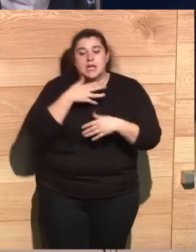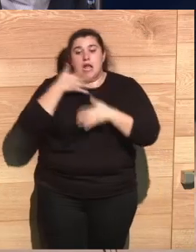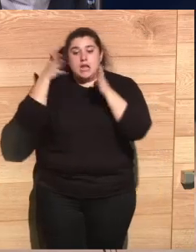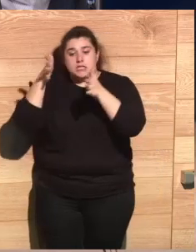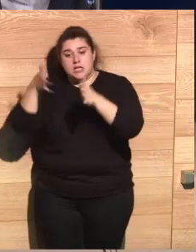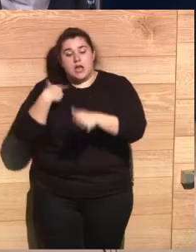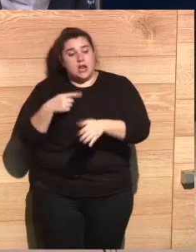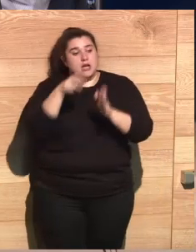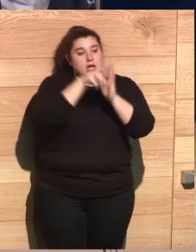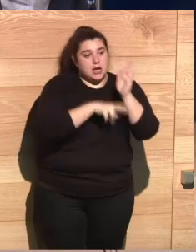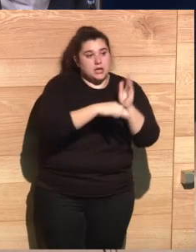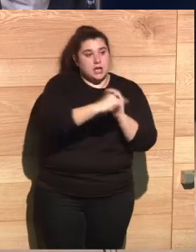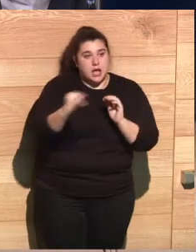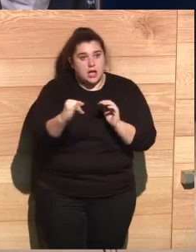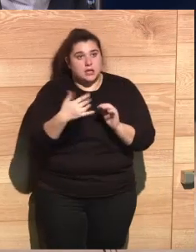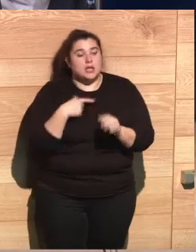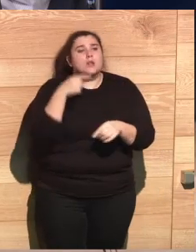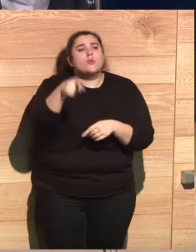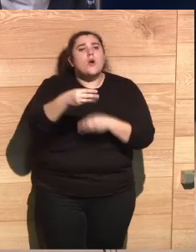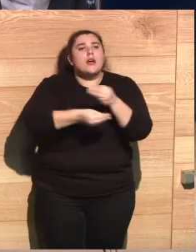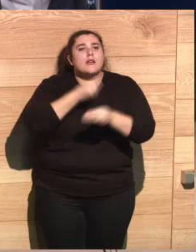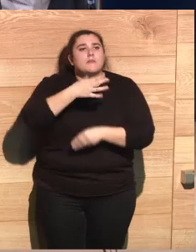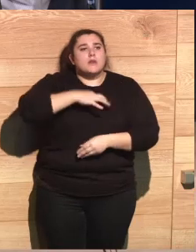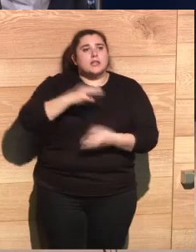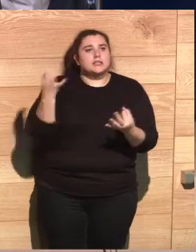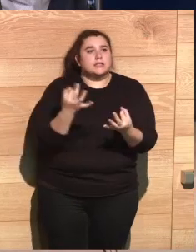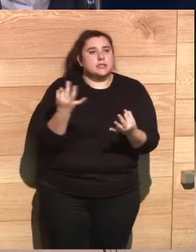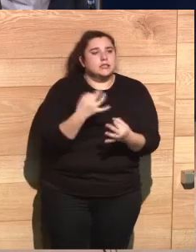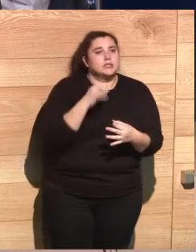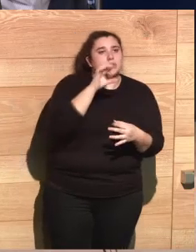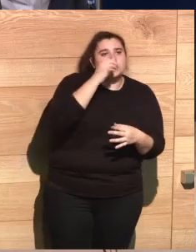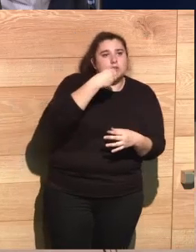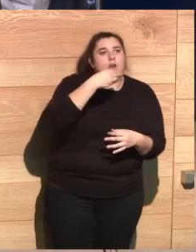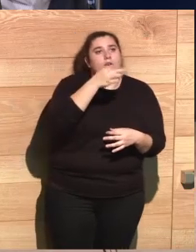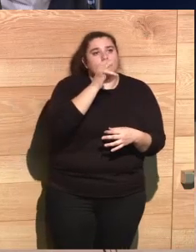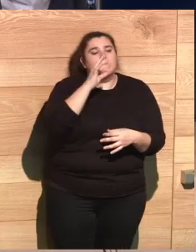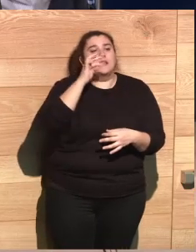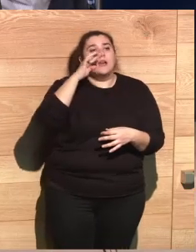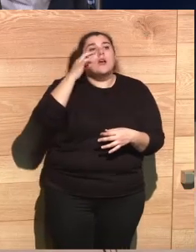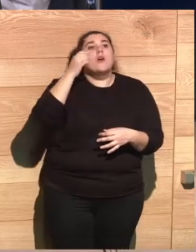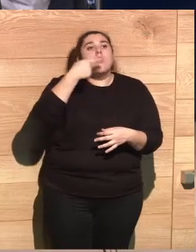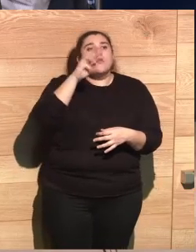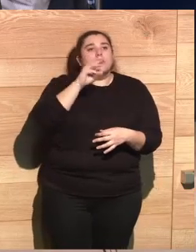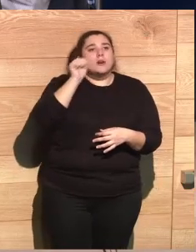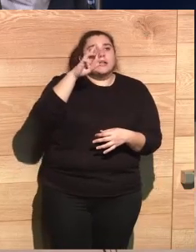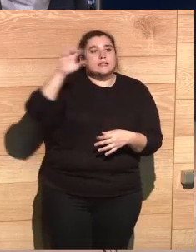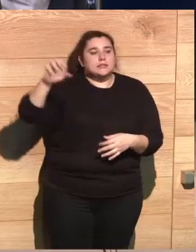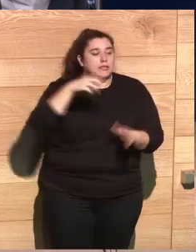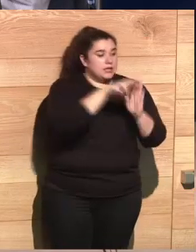bueno, estas son las reglas y esto es lo que tú puedes hacer, ¿no? Software, todo tipo de software tiene reglas y te